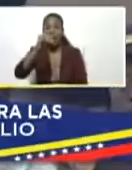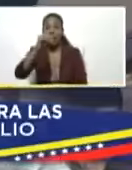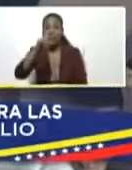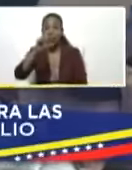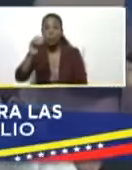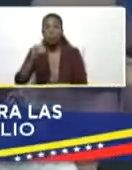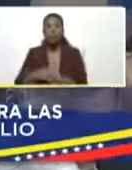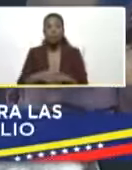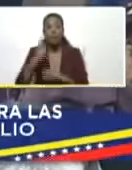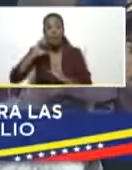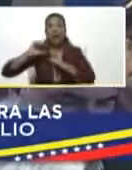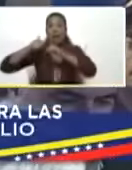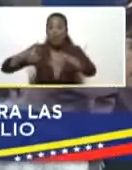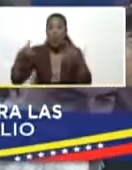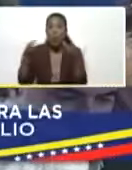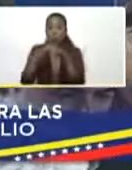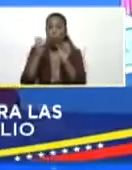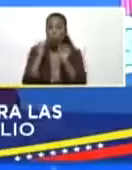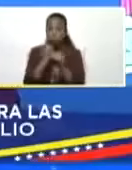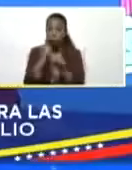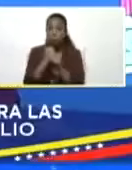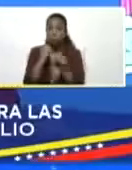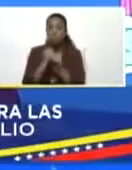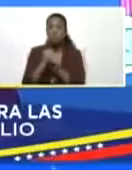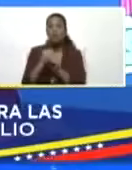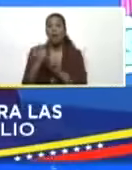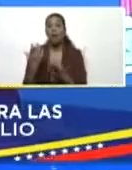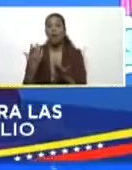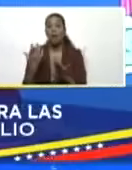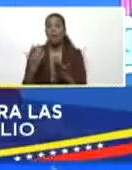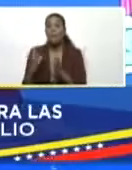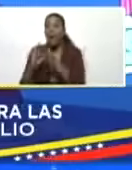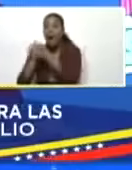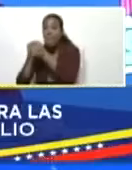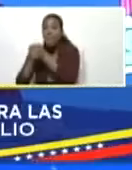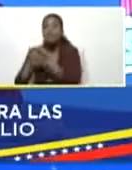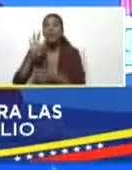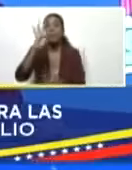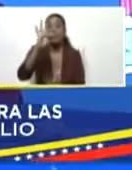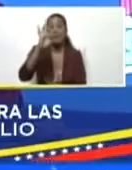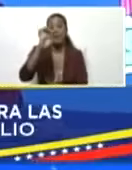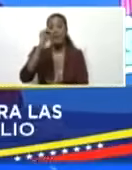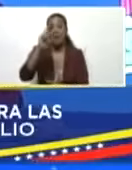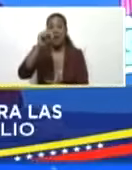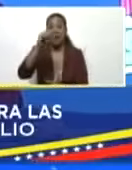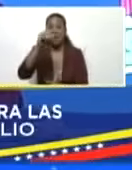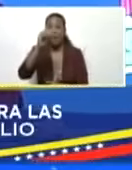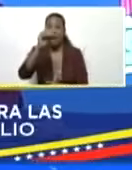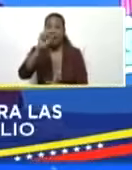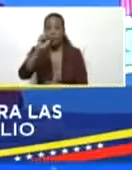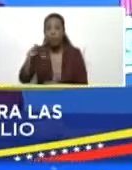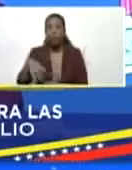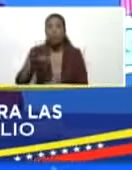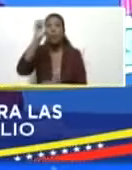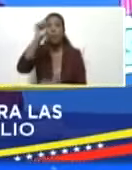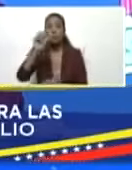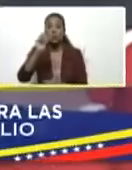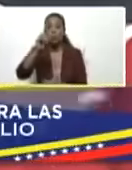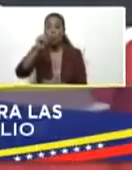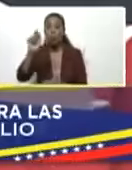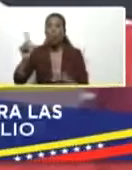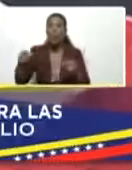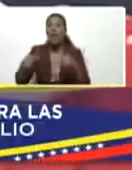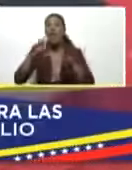Y para arrancar este equipo vamos a tener al compañero Fernando Soto Rojas, que dentro de unos días